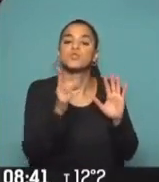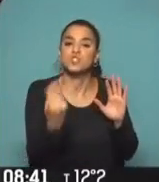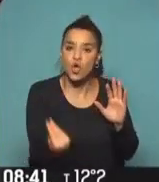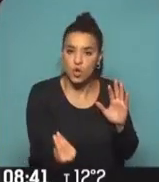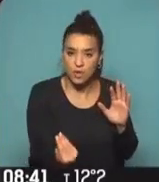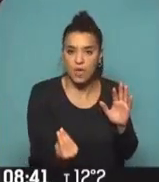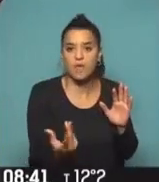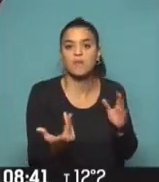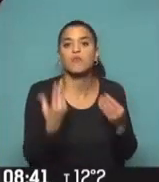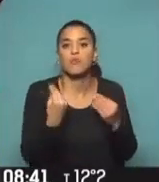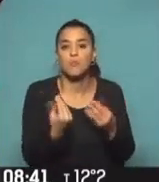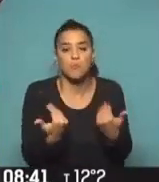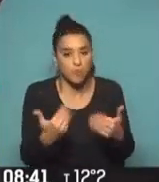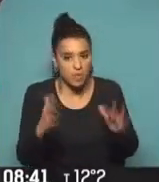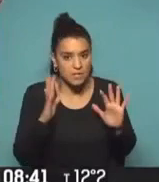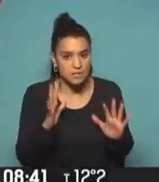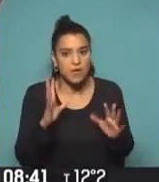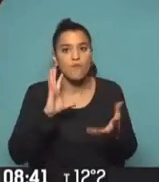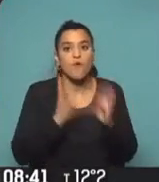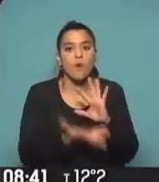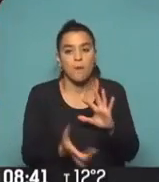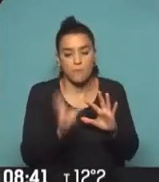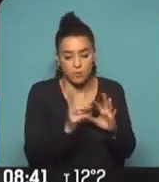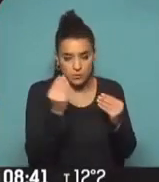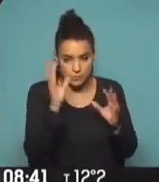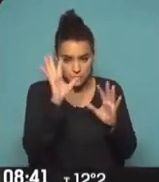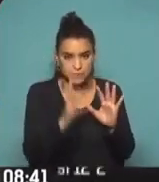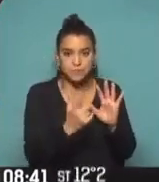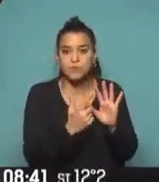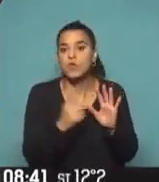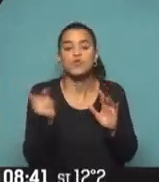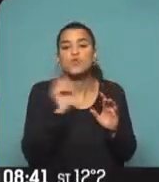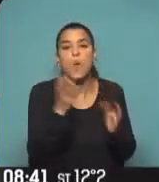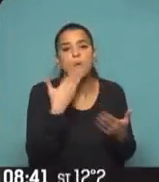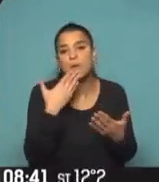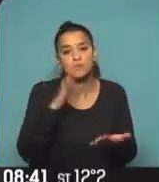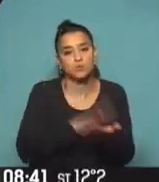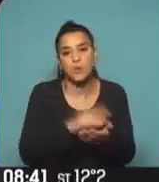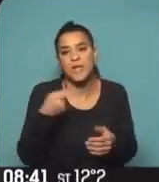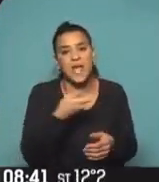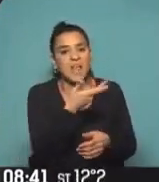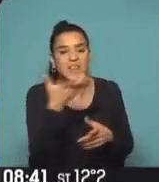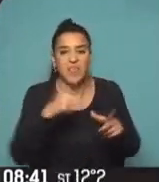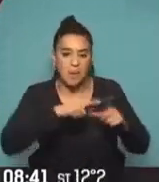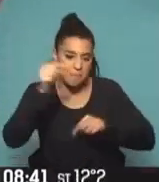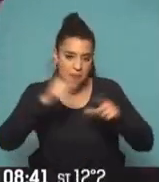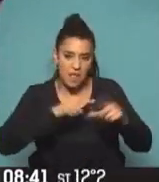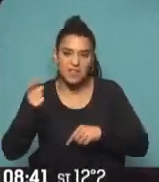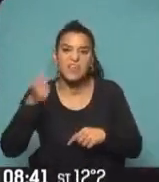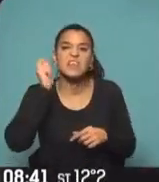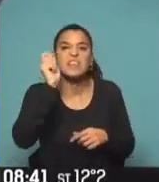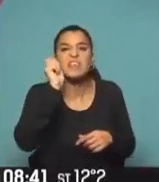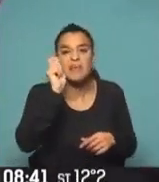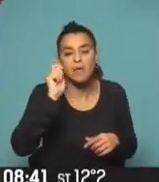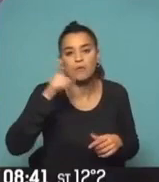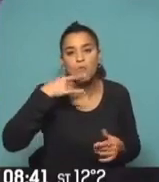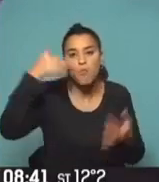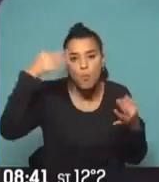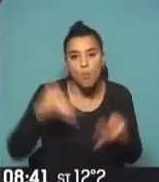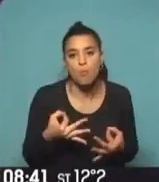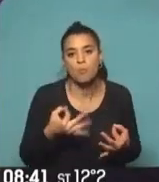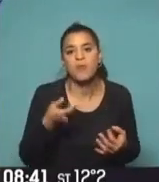interpretamos una posible salida de esa previsión no estamos hablando ni de cantidades de plantas ni de quién cumple